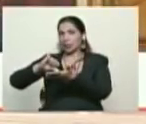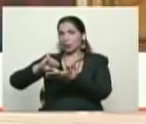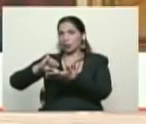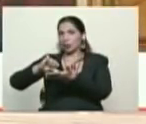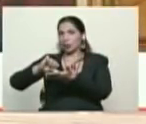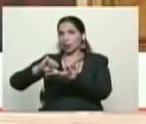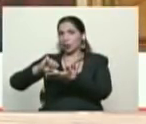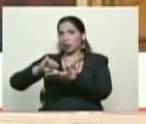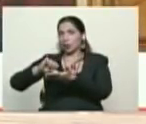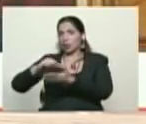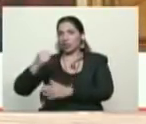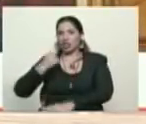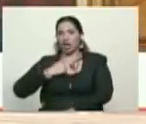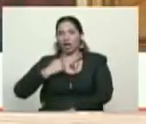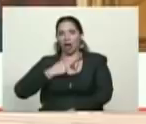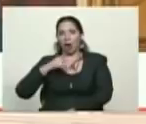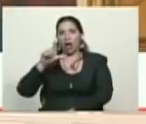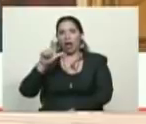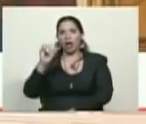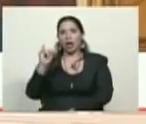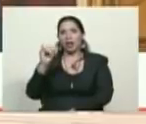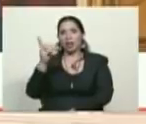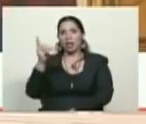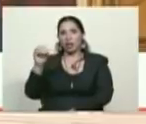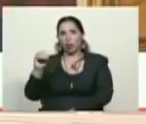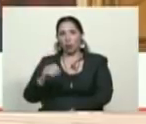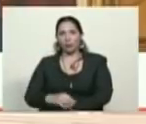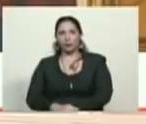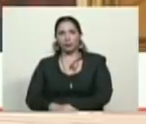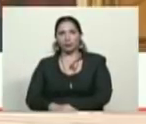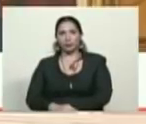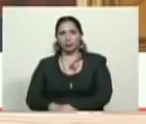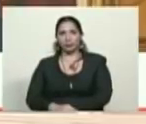Chacao, Hotel Lido,